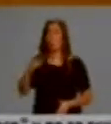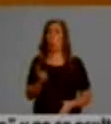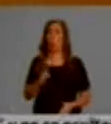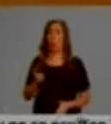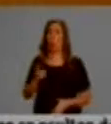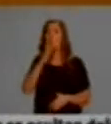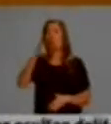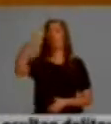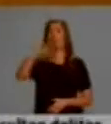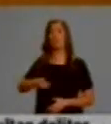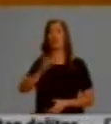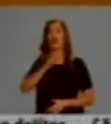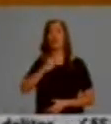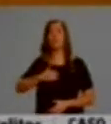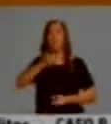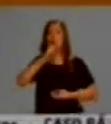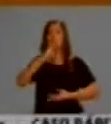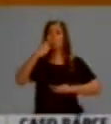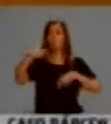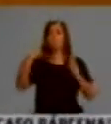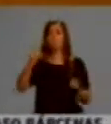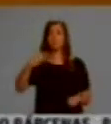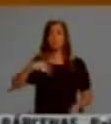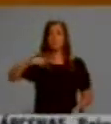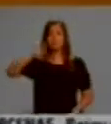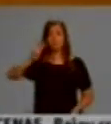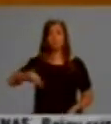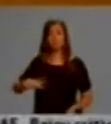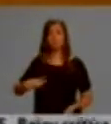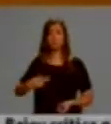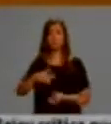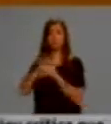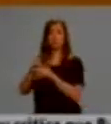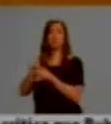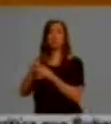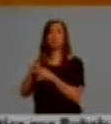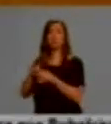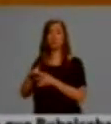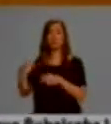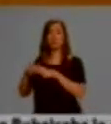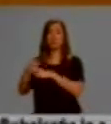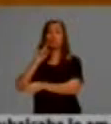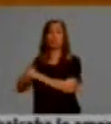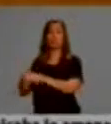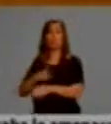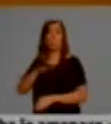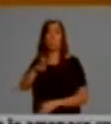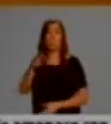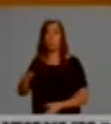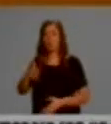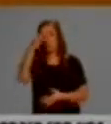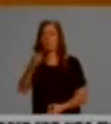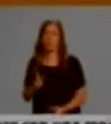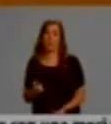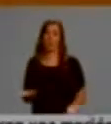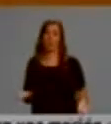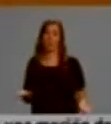subjetiva en una persona que se ha visto, insisto, que ha mantenido esa militancia? Cuando